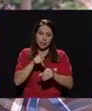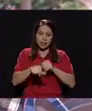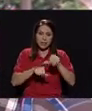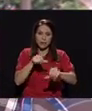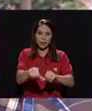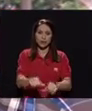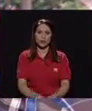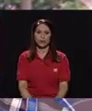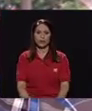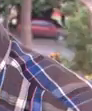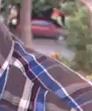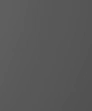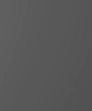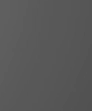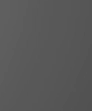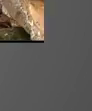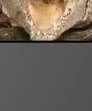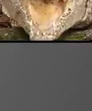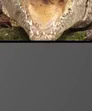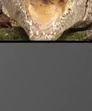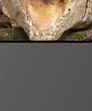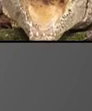parte de este esfuerzo.